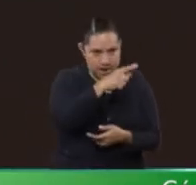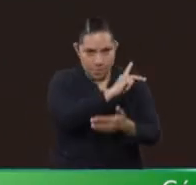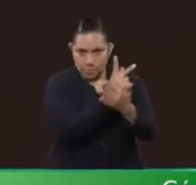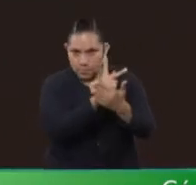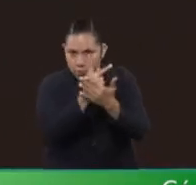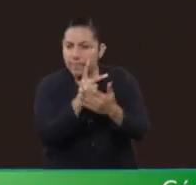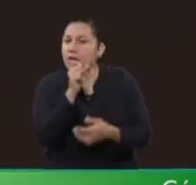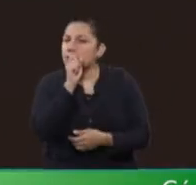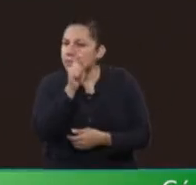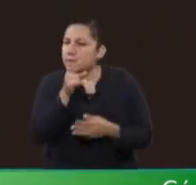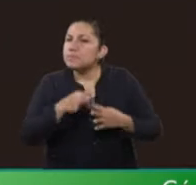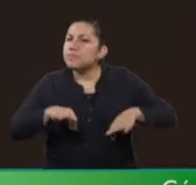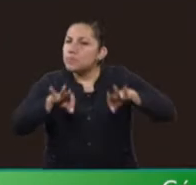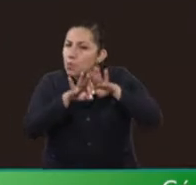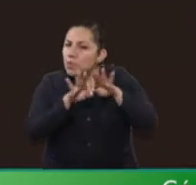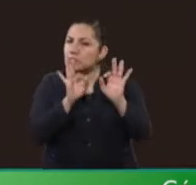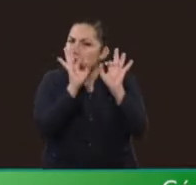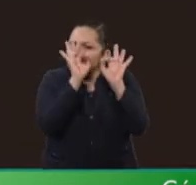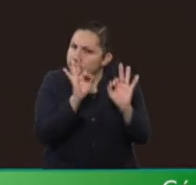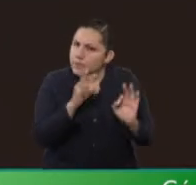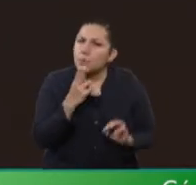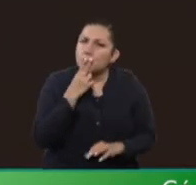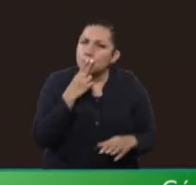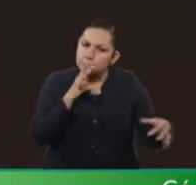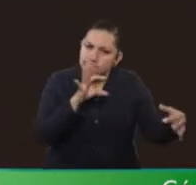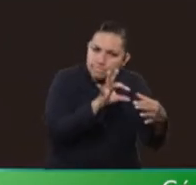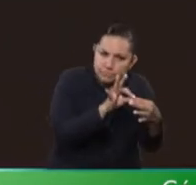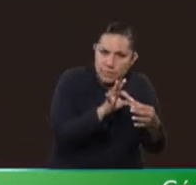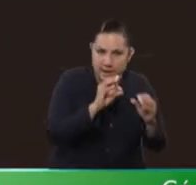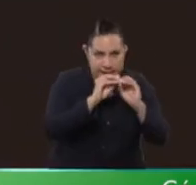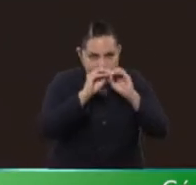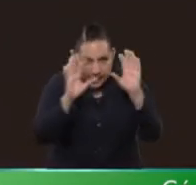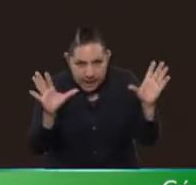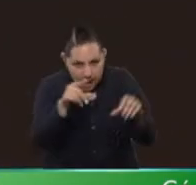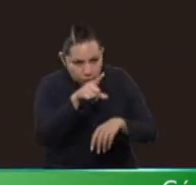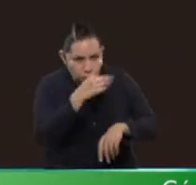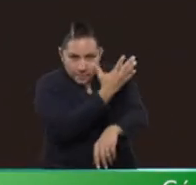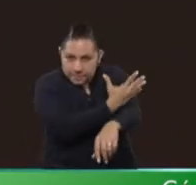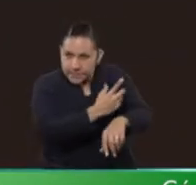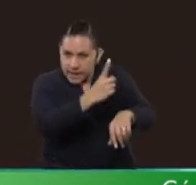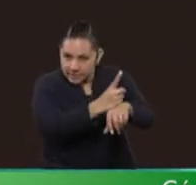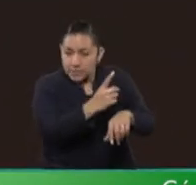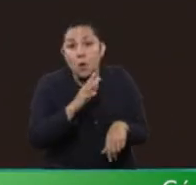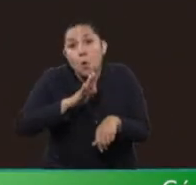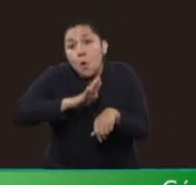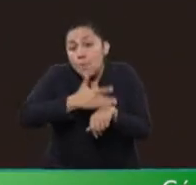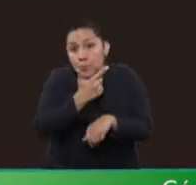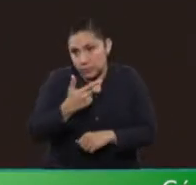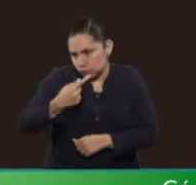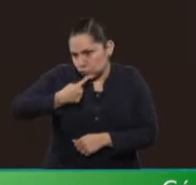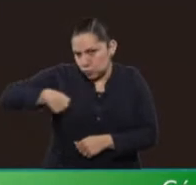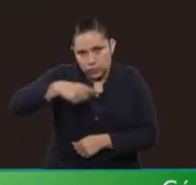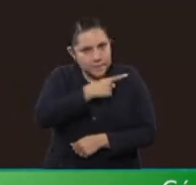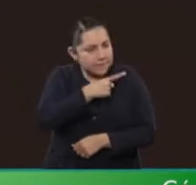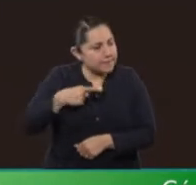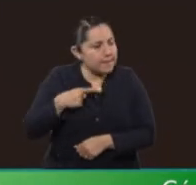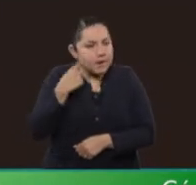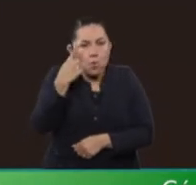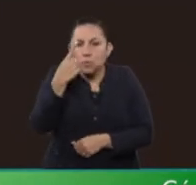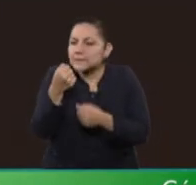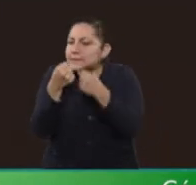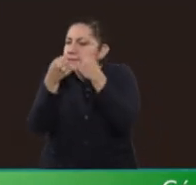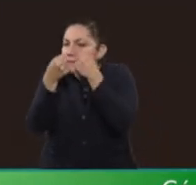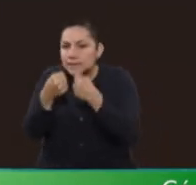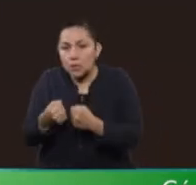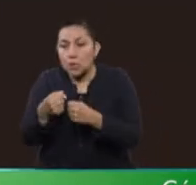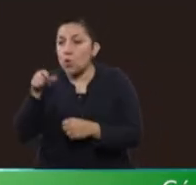porque Más allá de destinar los recursos es nuestra responsabilidad asegurarnos de que cada peso llegue a donde Debe llegar queremos un sistema claro